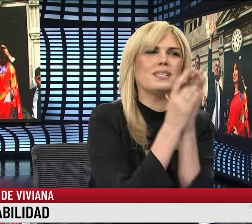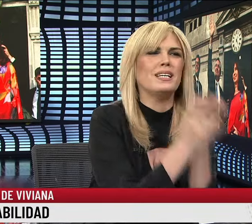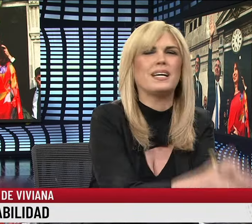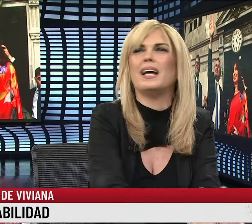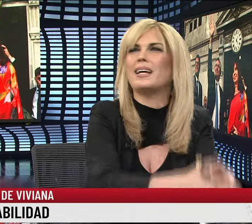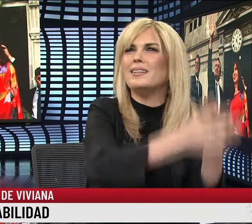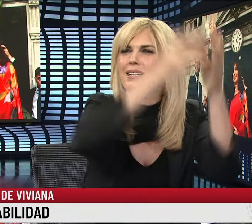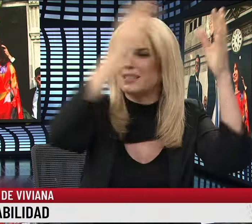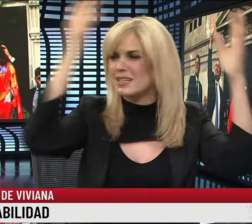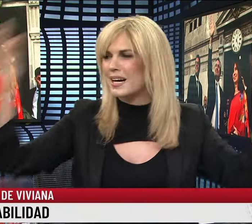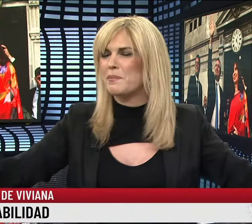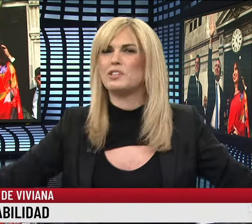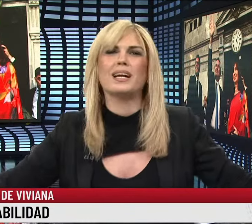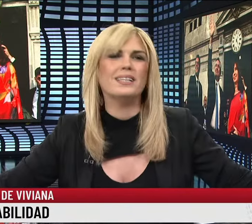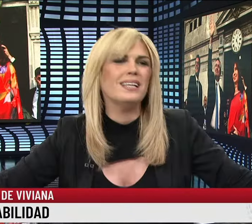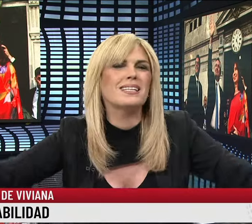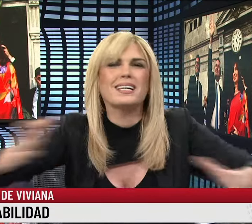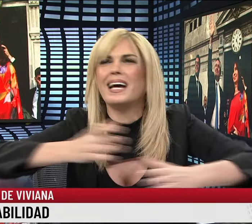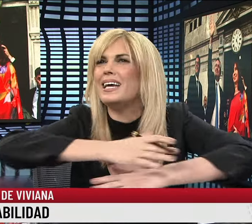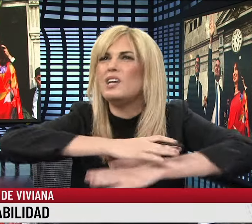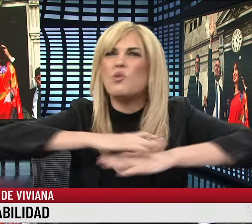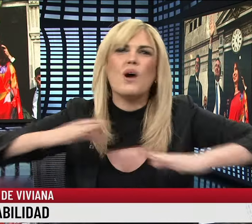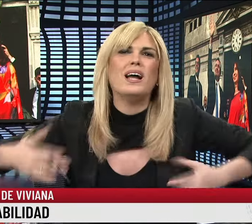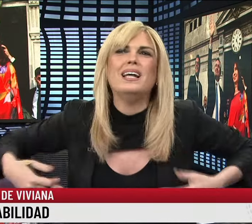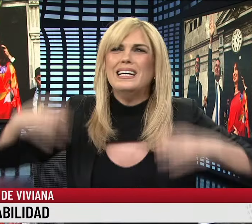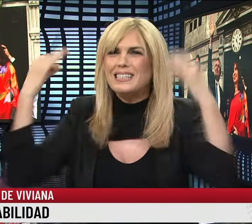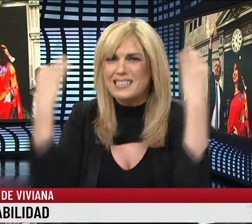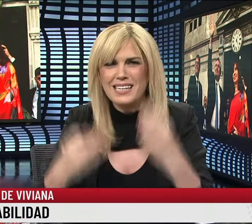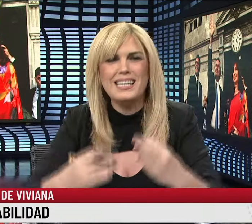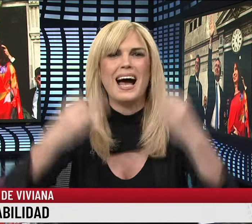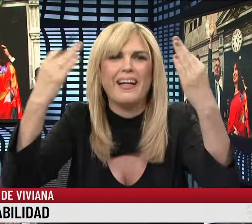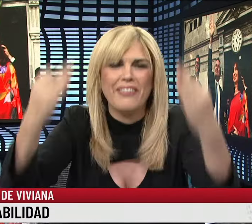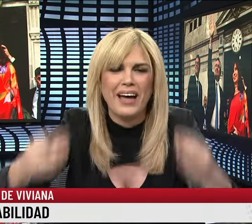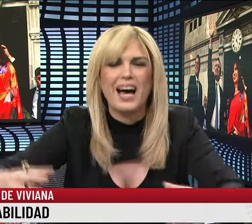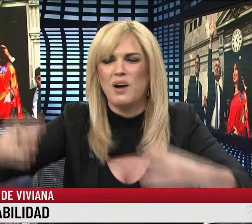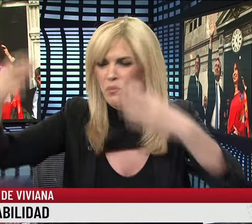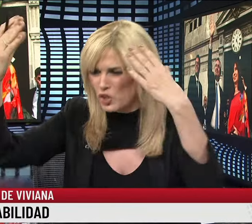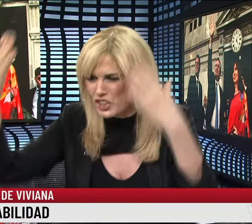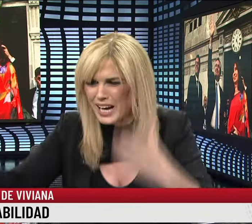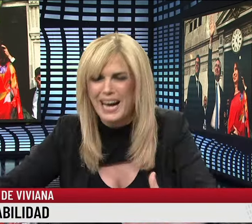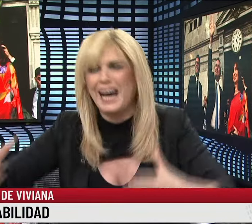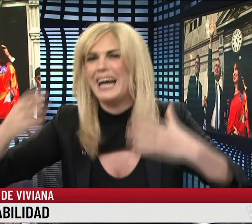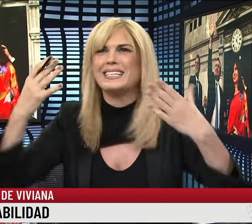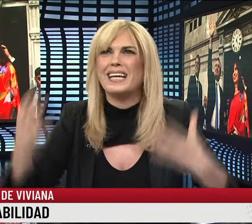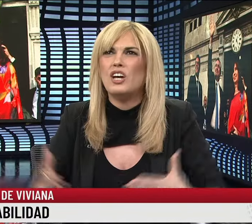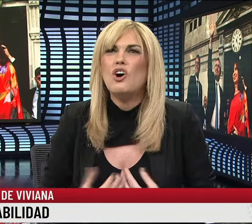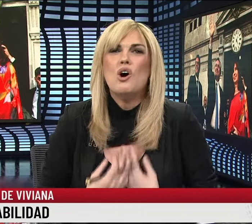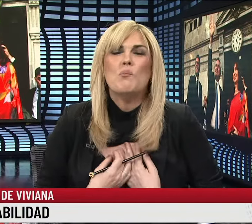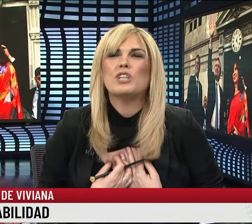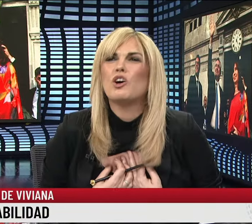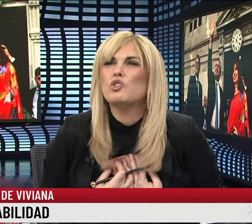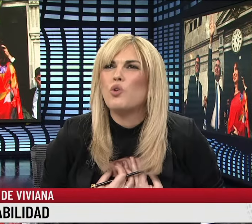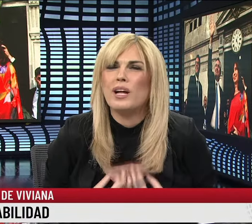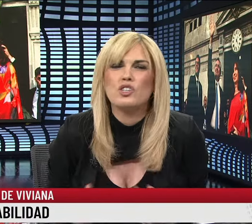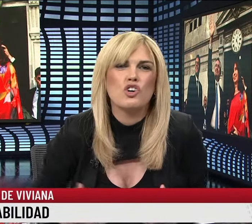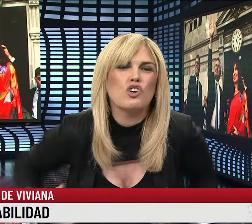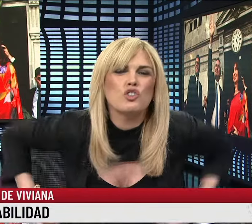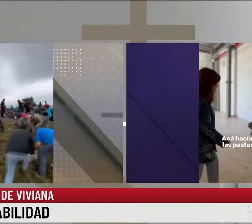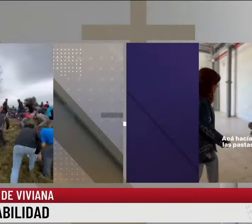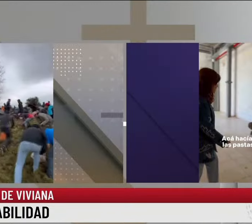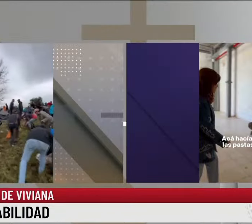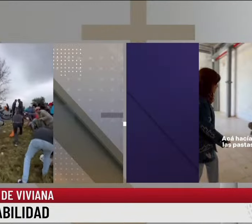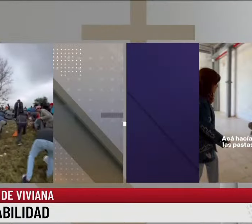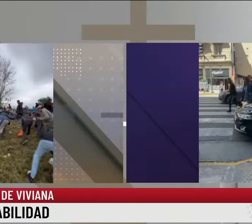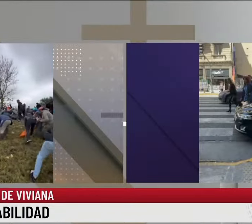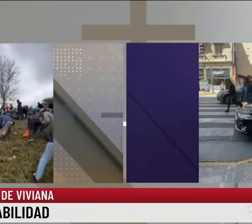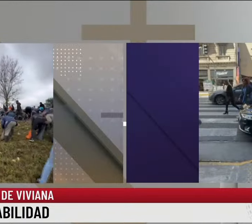no lo haces, que la Argentina se cae. Pero la Argentina se cae igual. Sí, andá, votá, hacelo. Votá con tu corazón, con tu